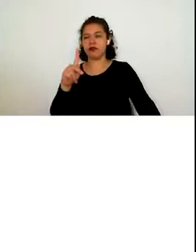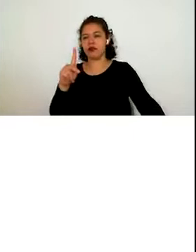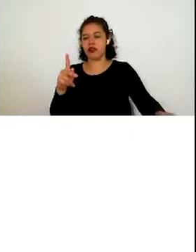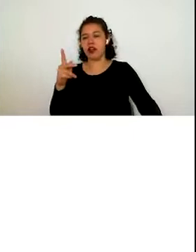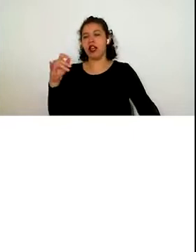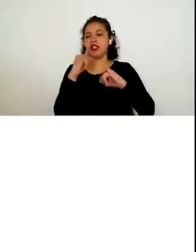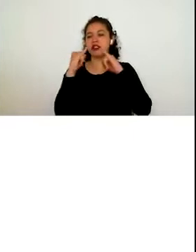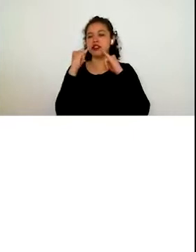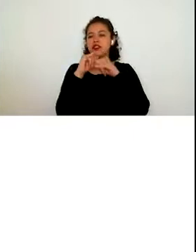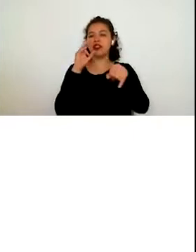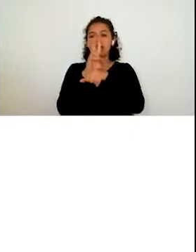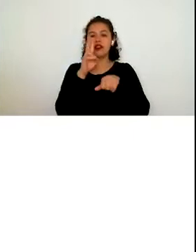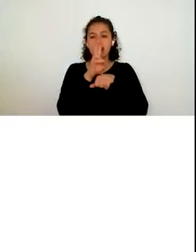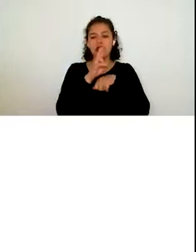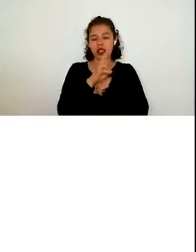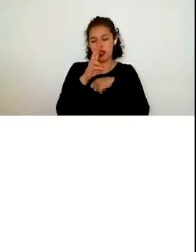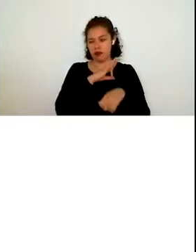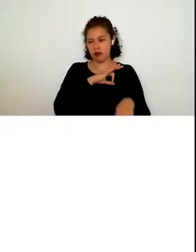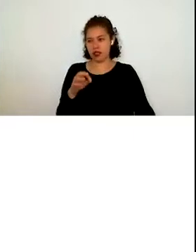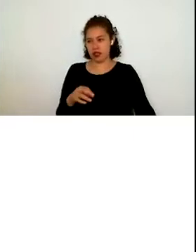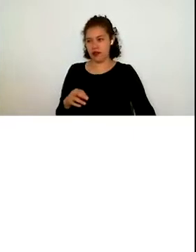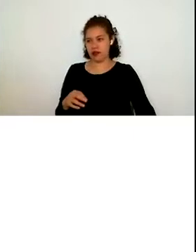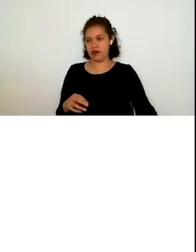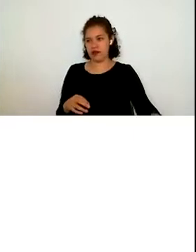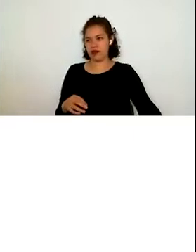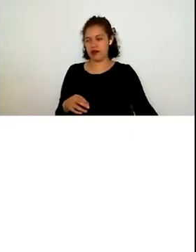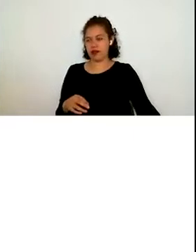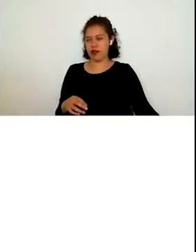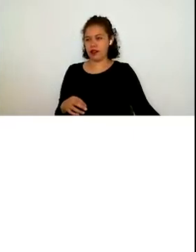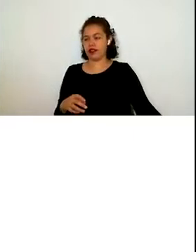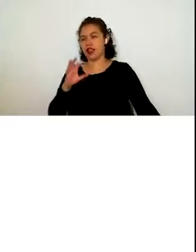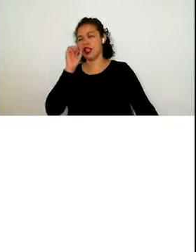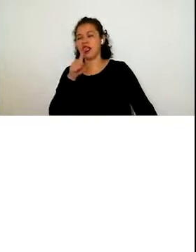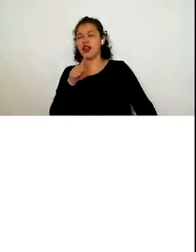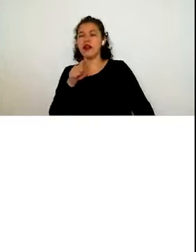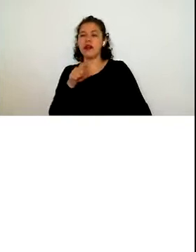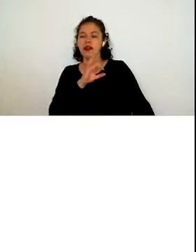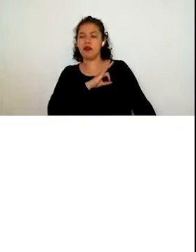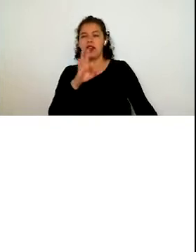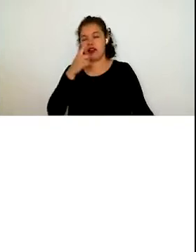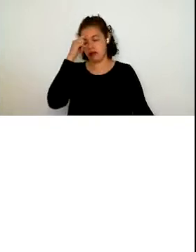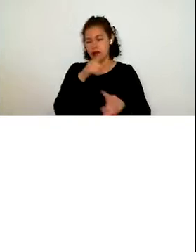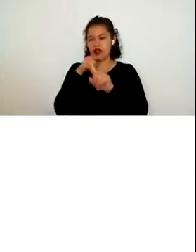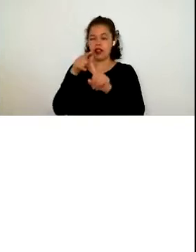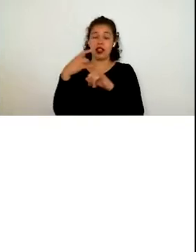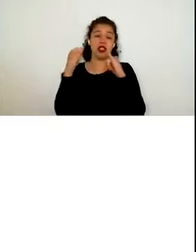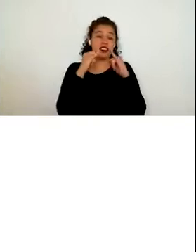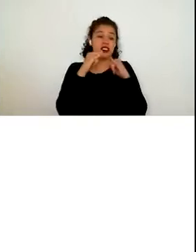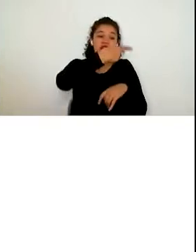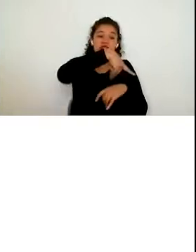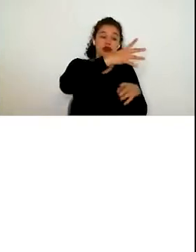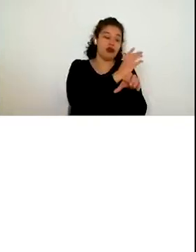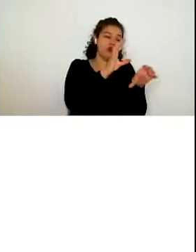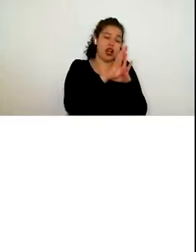instituciones, porque además pueden ser objeto, por la naturaleza de las instituciones, pueden ser